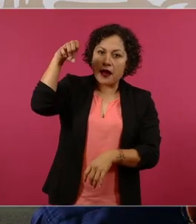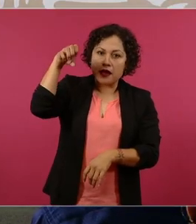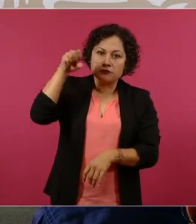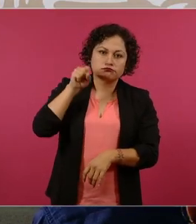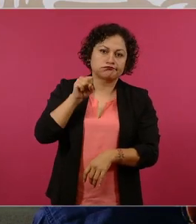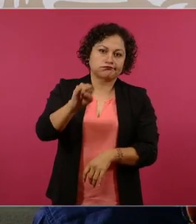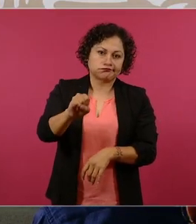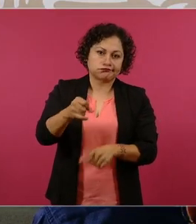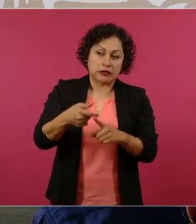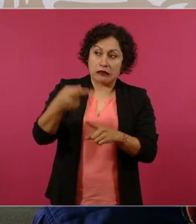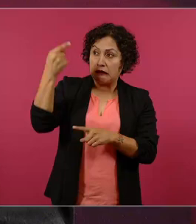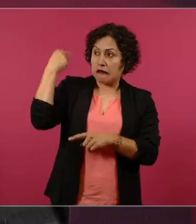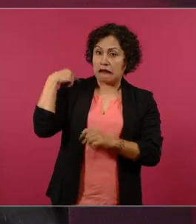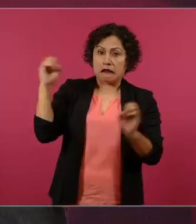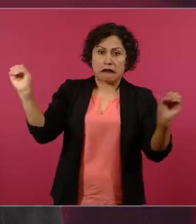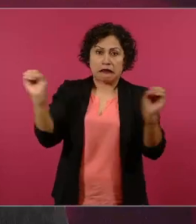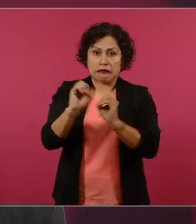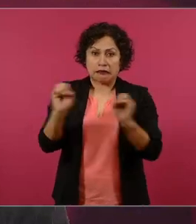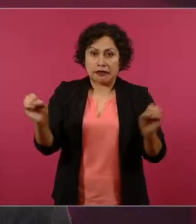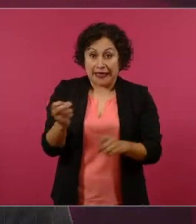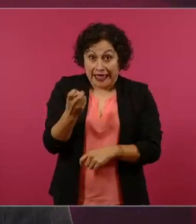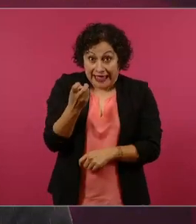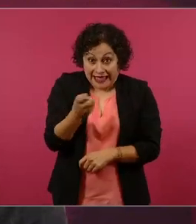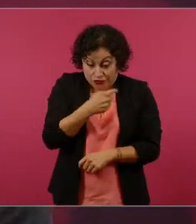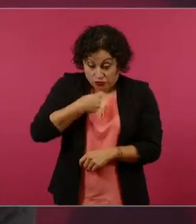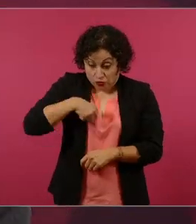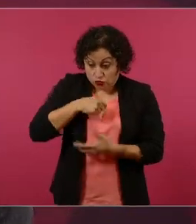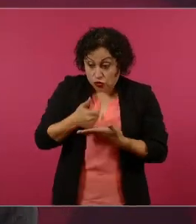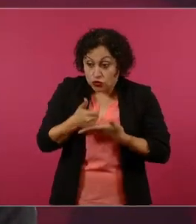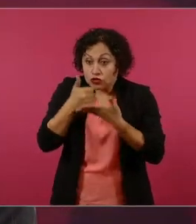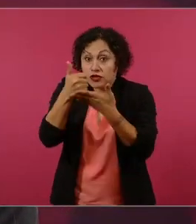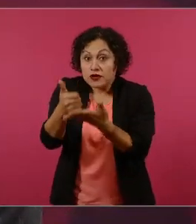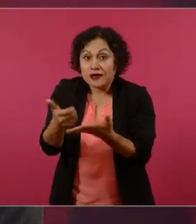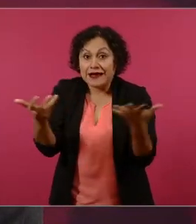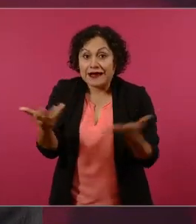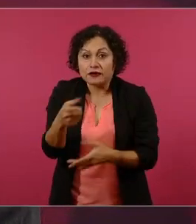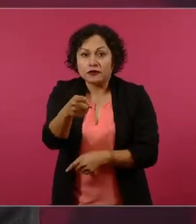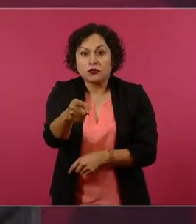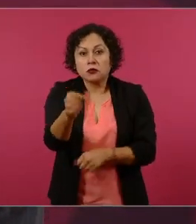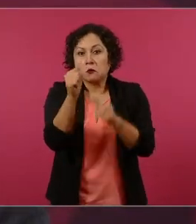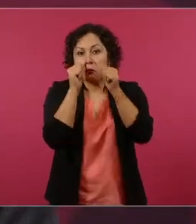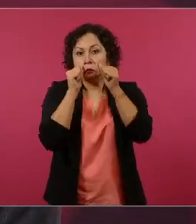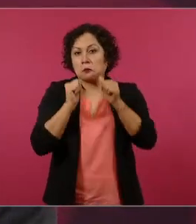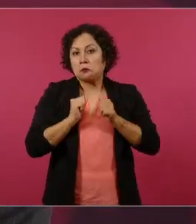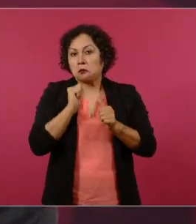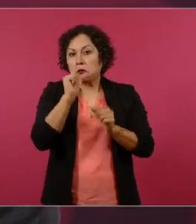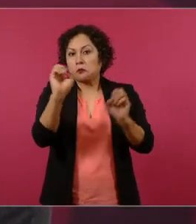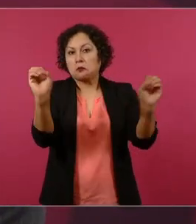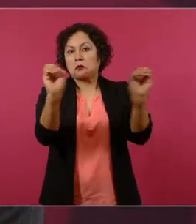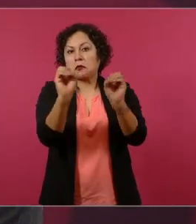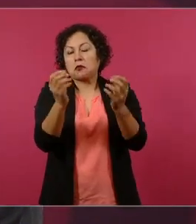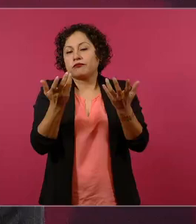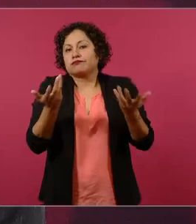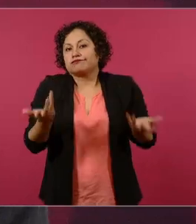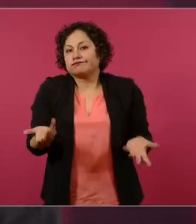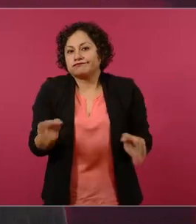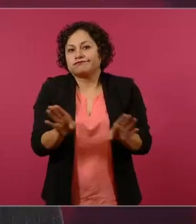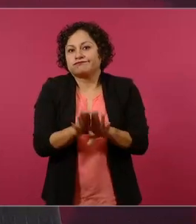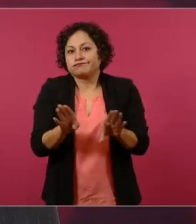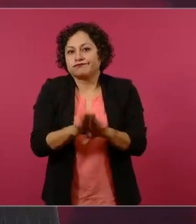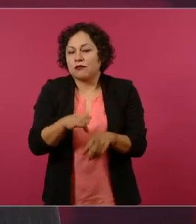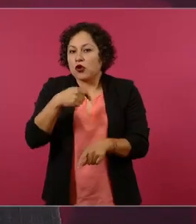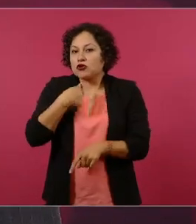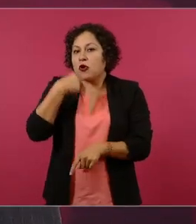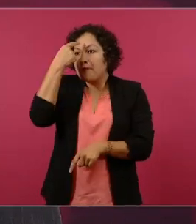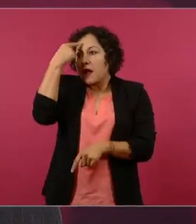no si yo no lo tomas en cuenta entonces para qué este me pongo a polemizar